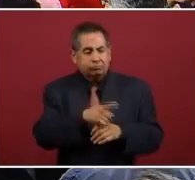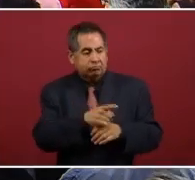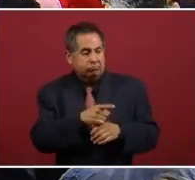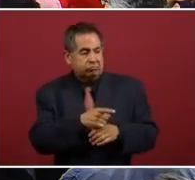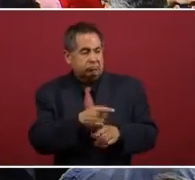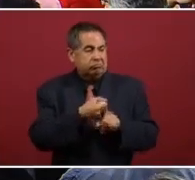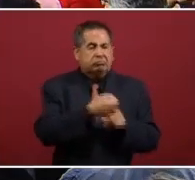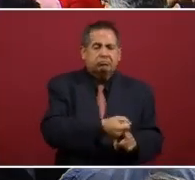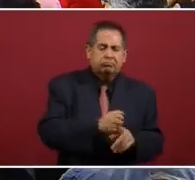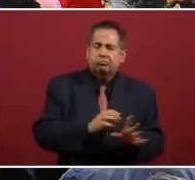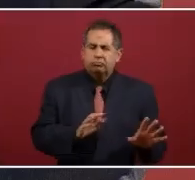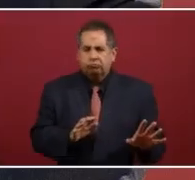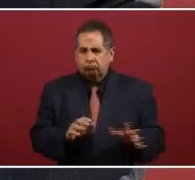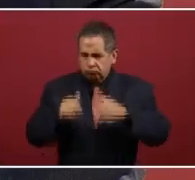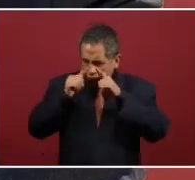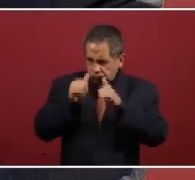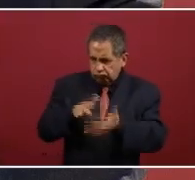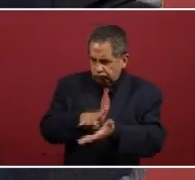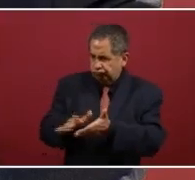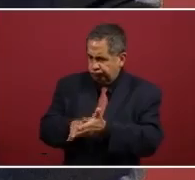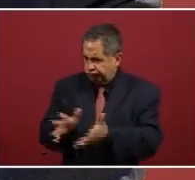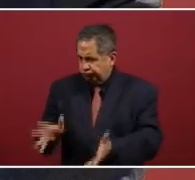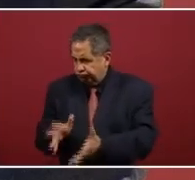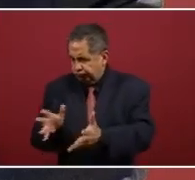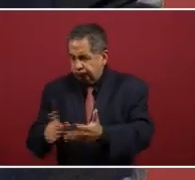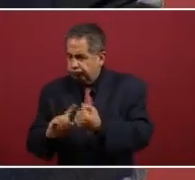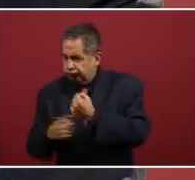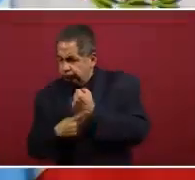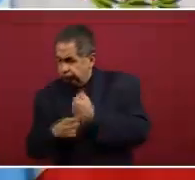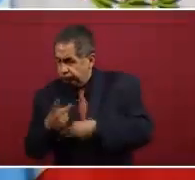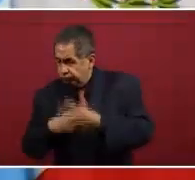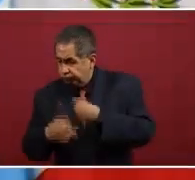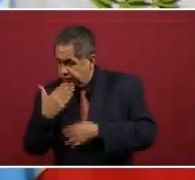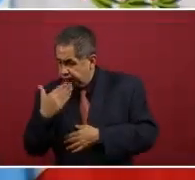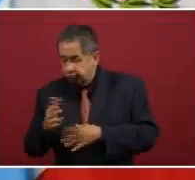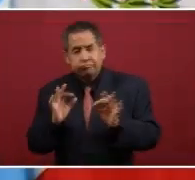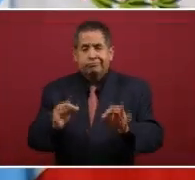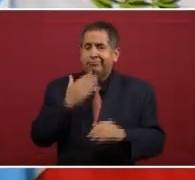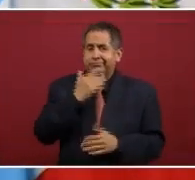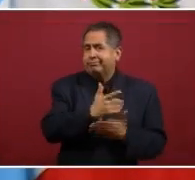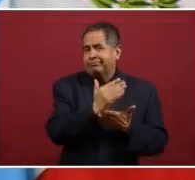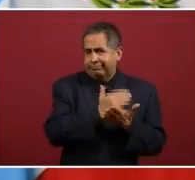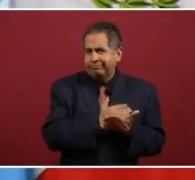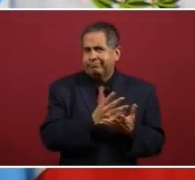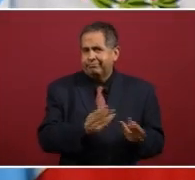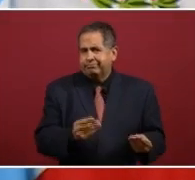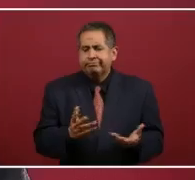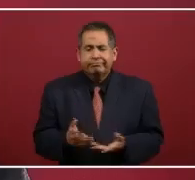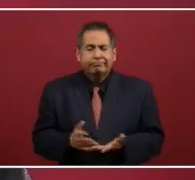coercitivo, sino atender las causas. El bien